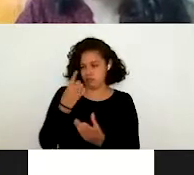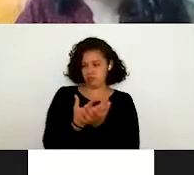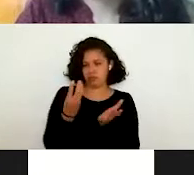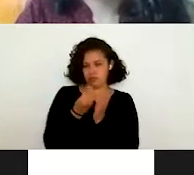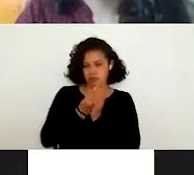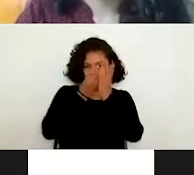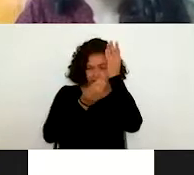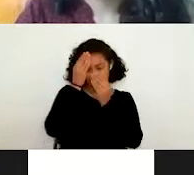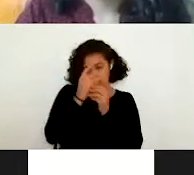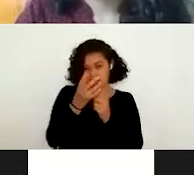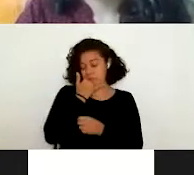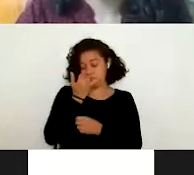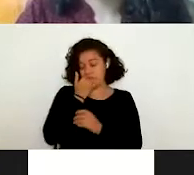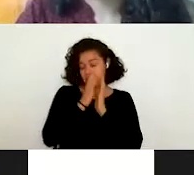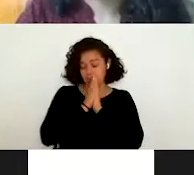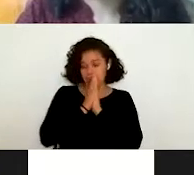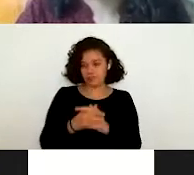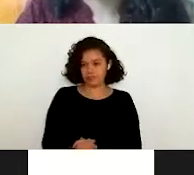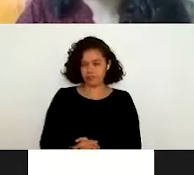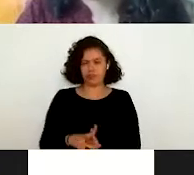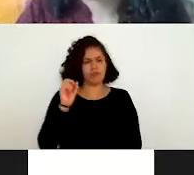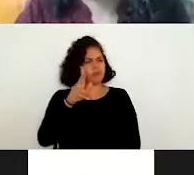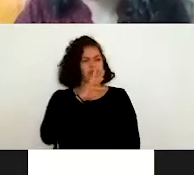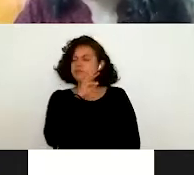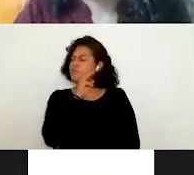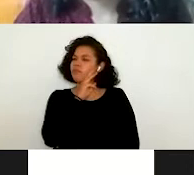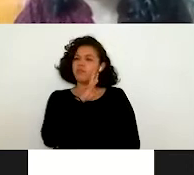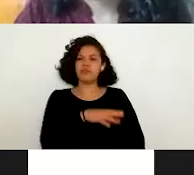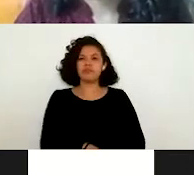capacitándome. Perdón, por favor. Ok, no se preocupe.